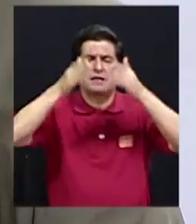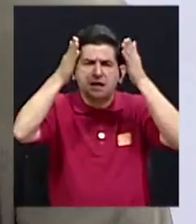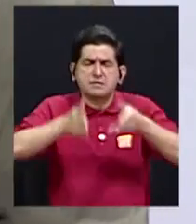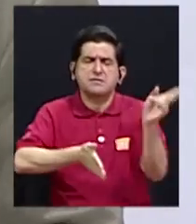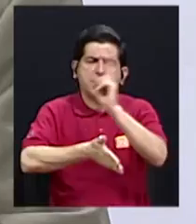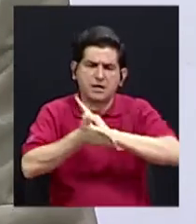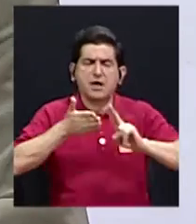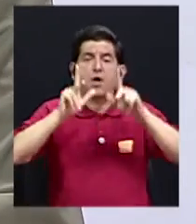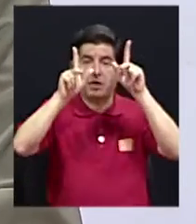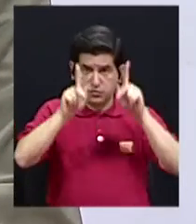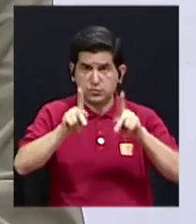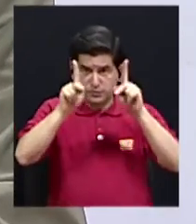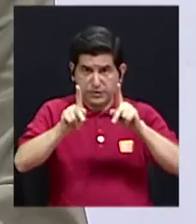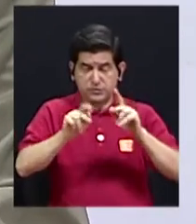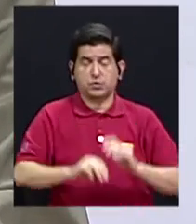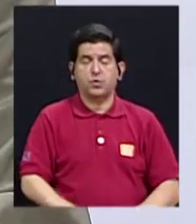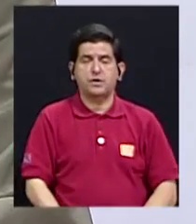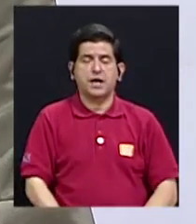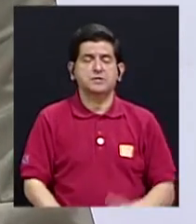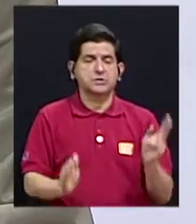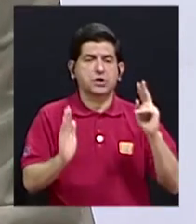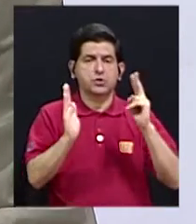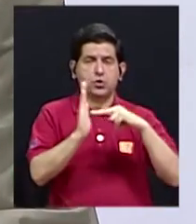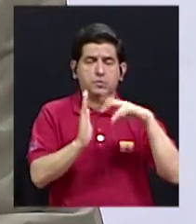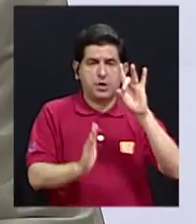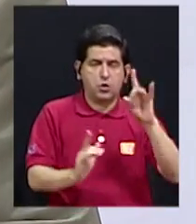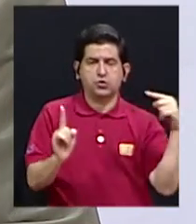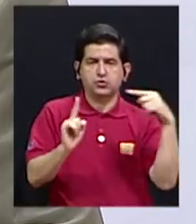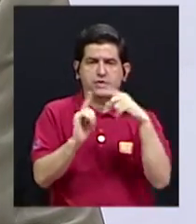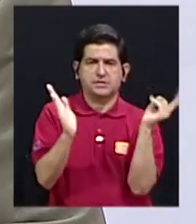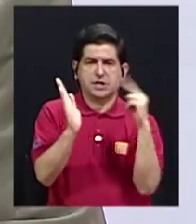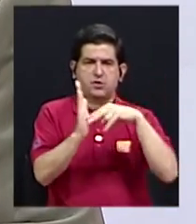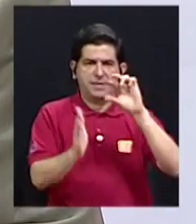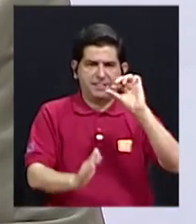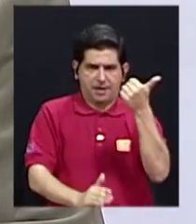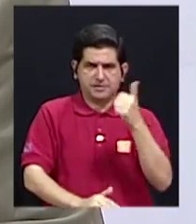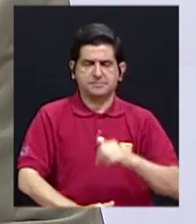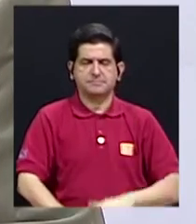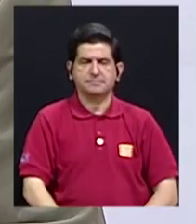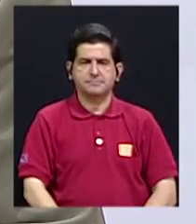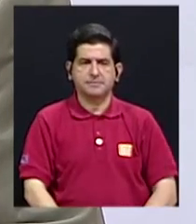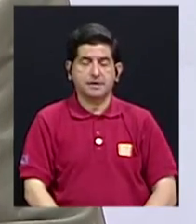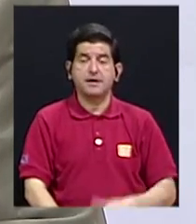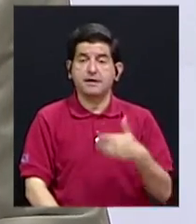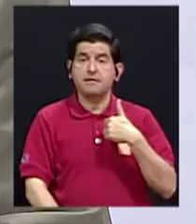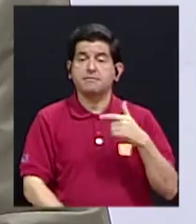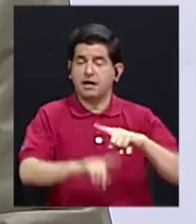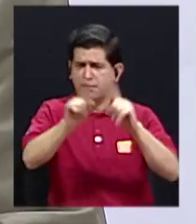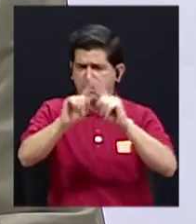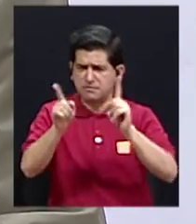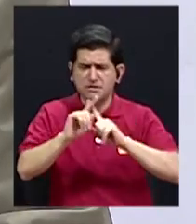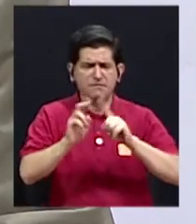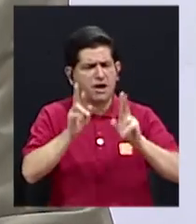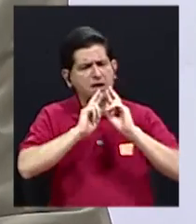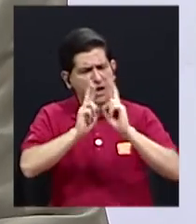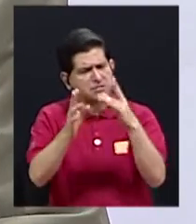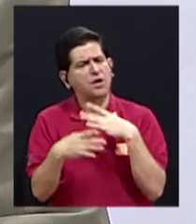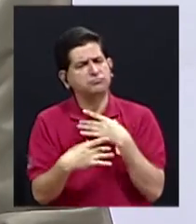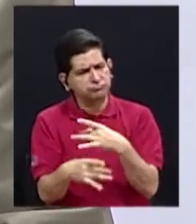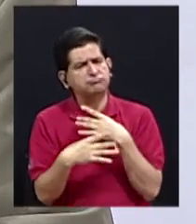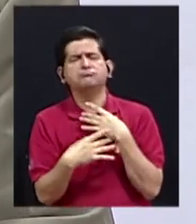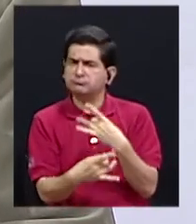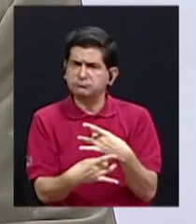de personas que se grabaron entre el 2008 y el 2010 y han obtenido una serie de resultados interesantes